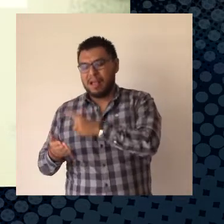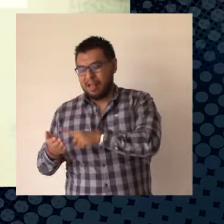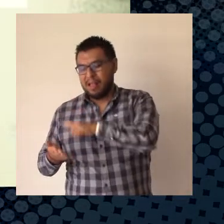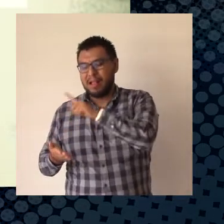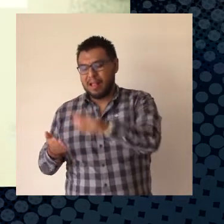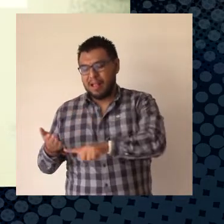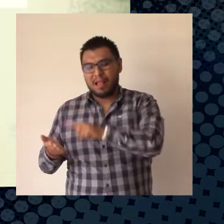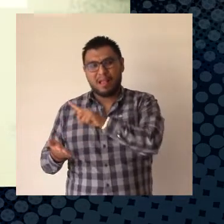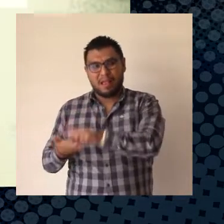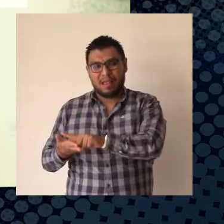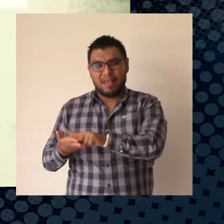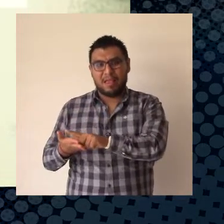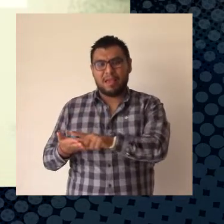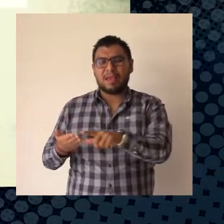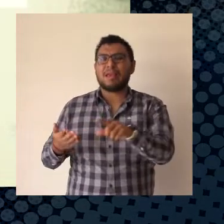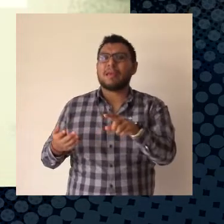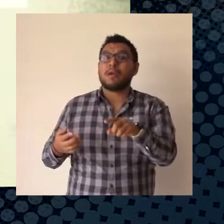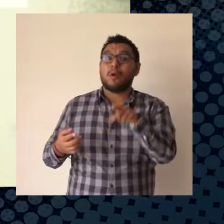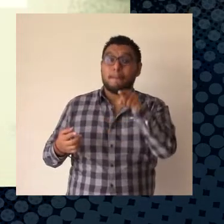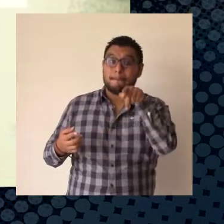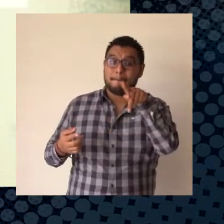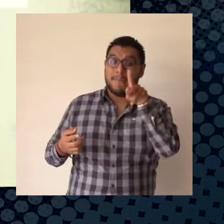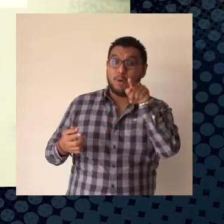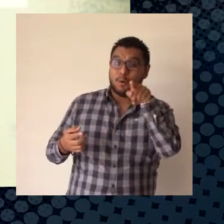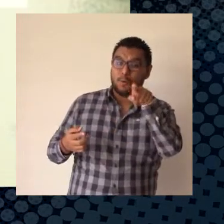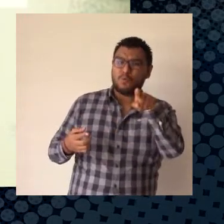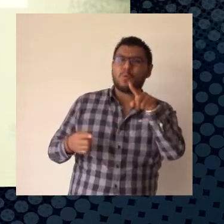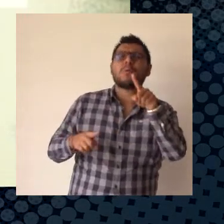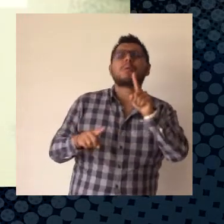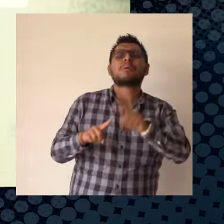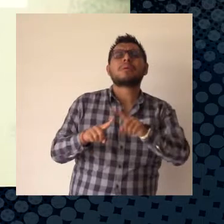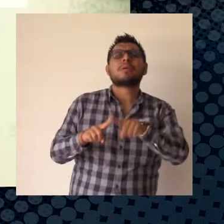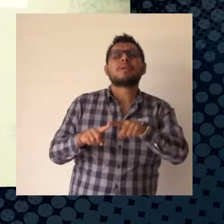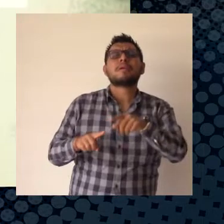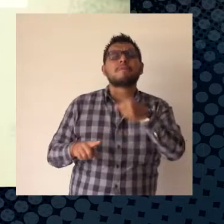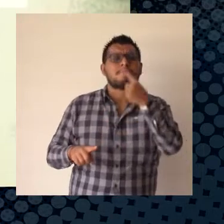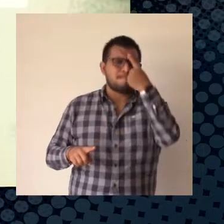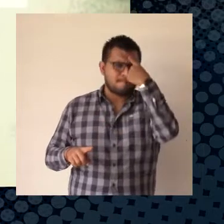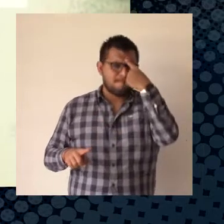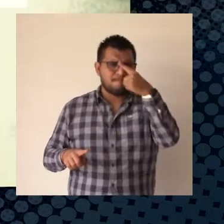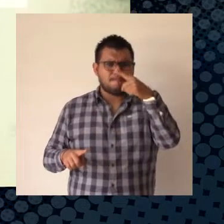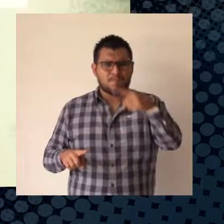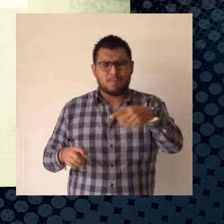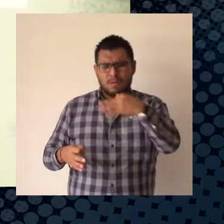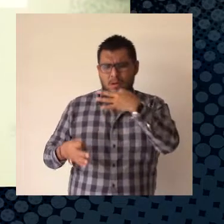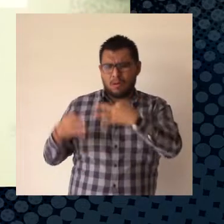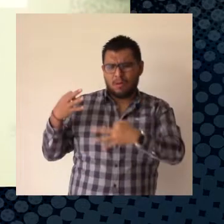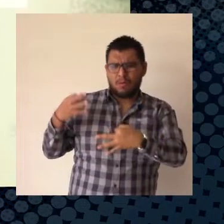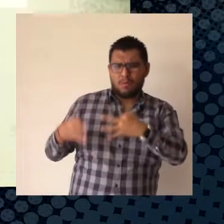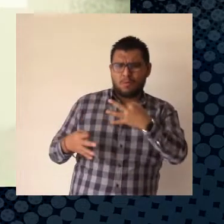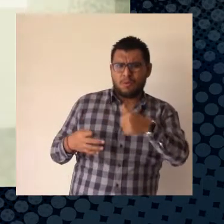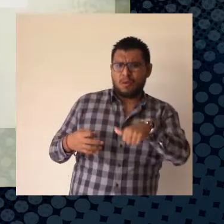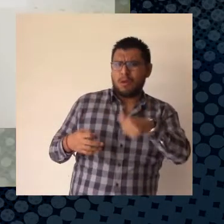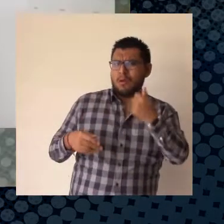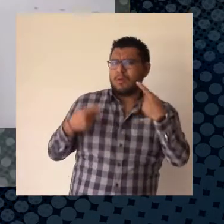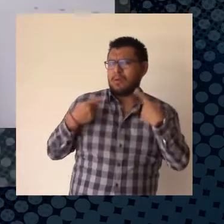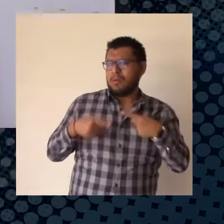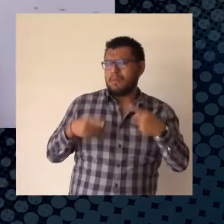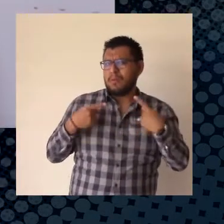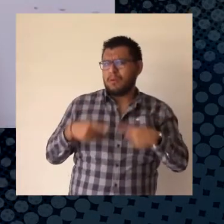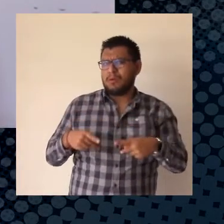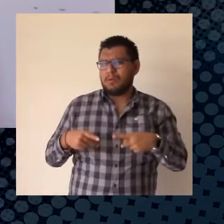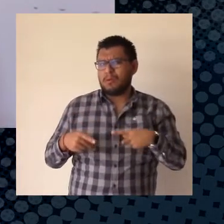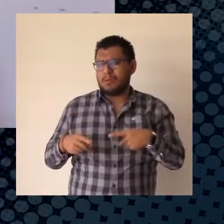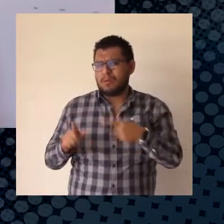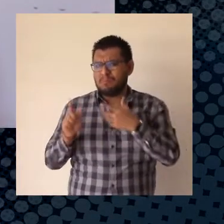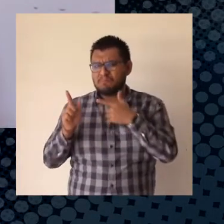y destruir. Tú, en cambio, ¿quién eres para juzgar a otro? Muy directo aquí